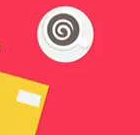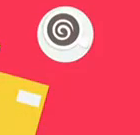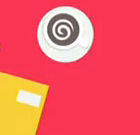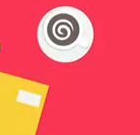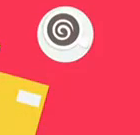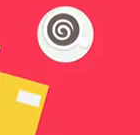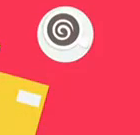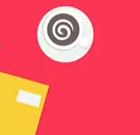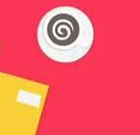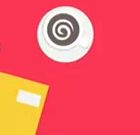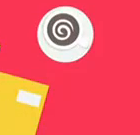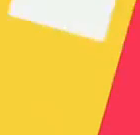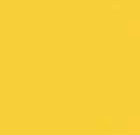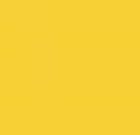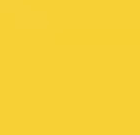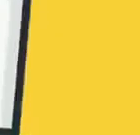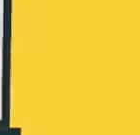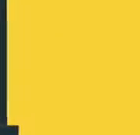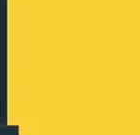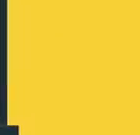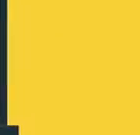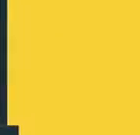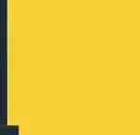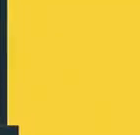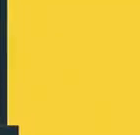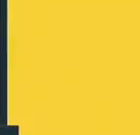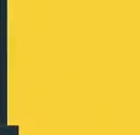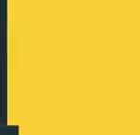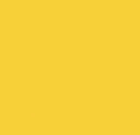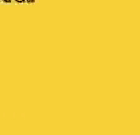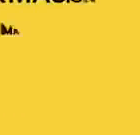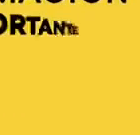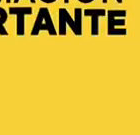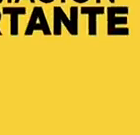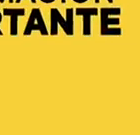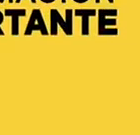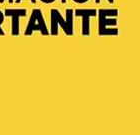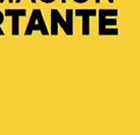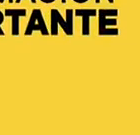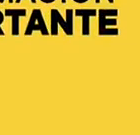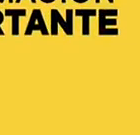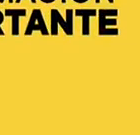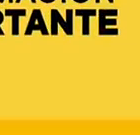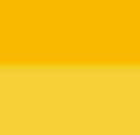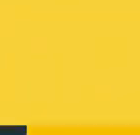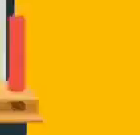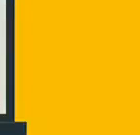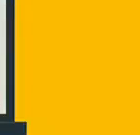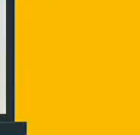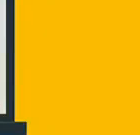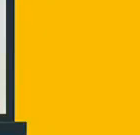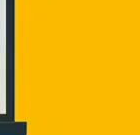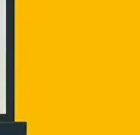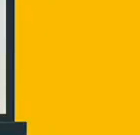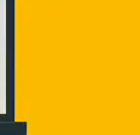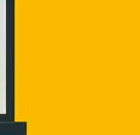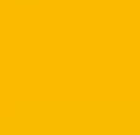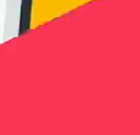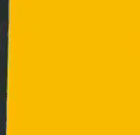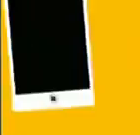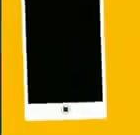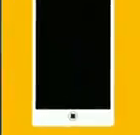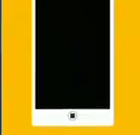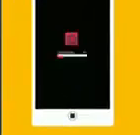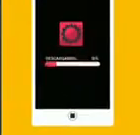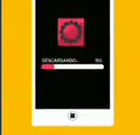Recuerda hacer un uso responsable del Internet. Utilízalo para trabajar, acceder a información importante o herramientas